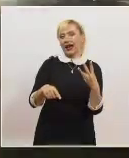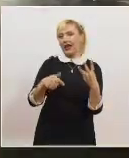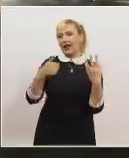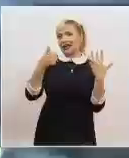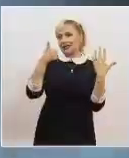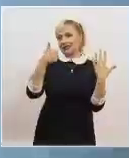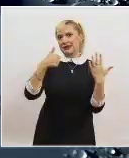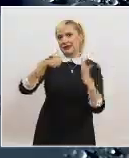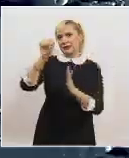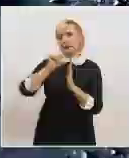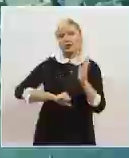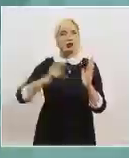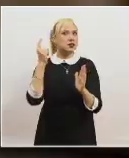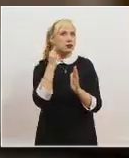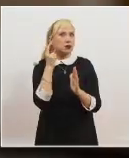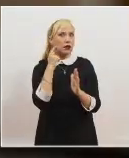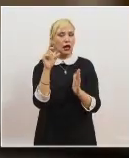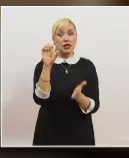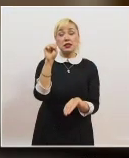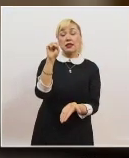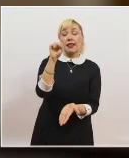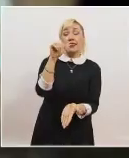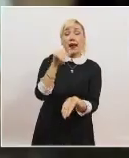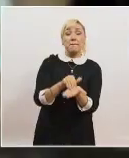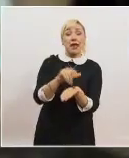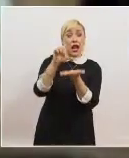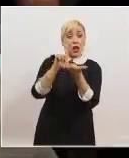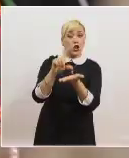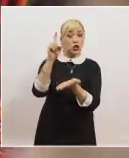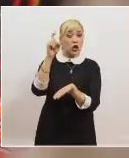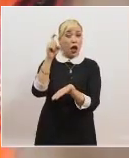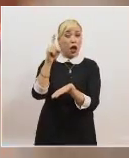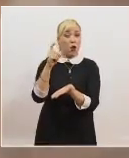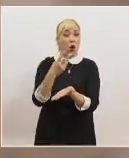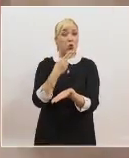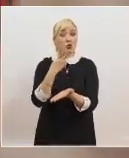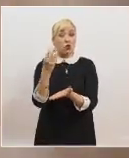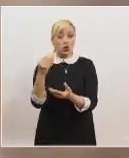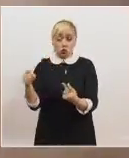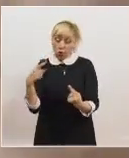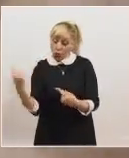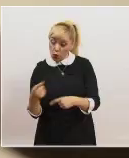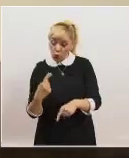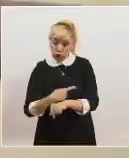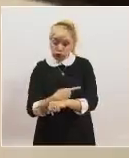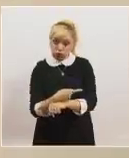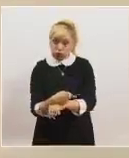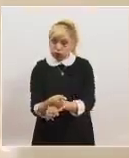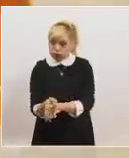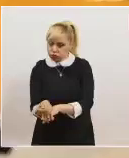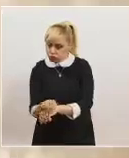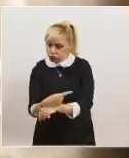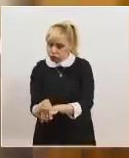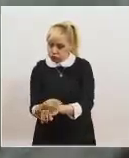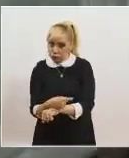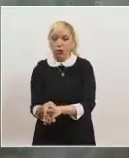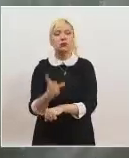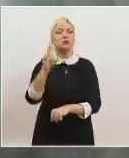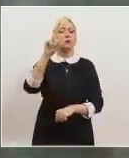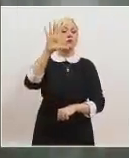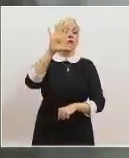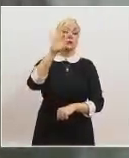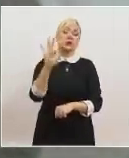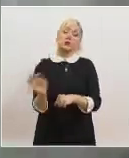un consumo superior a los 60,000 litros deberán pagar un costo adicional de